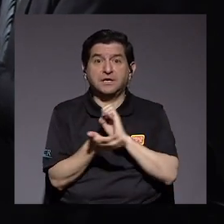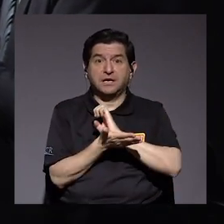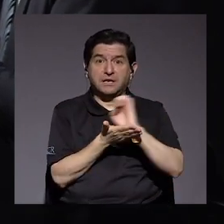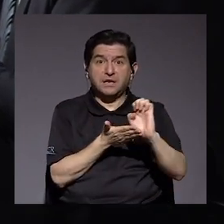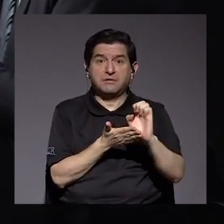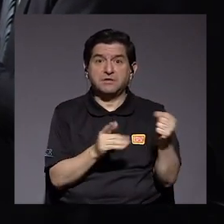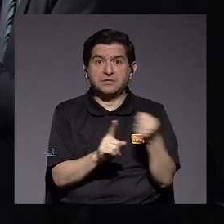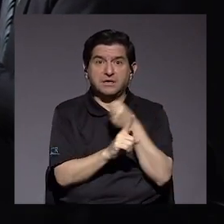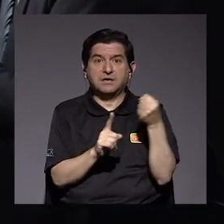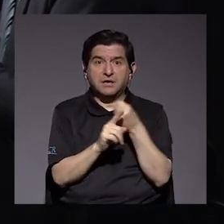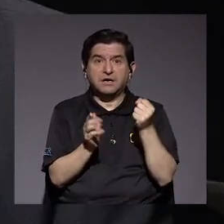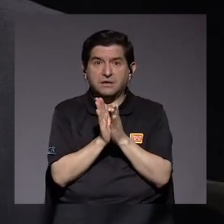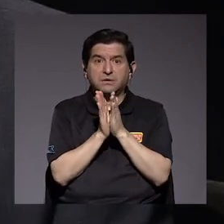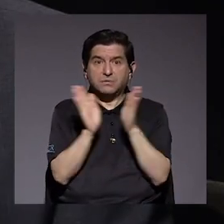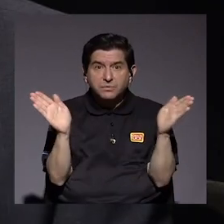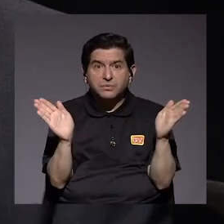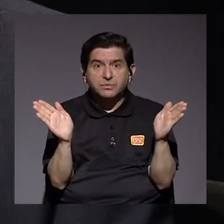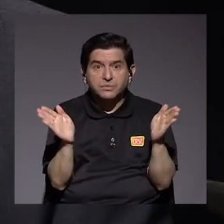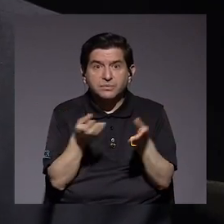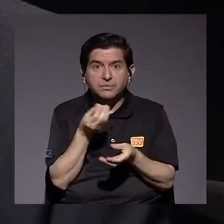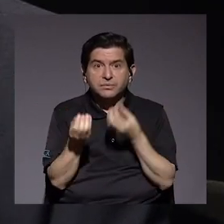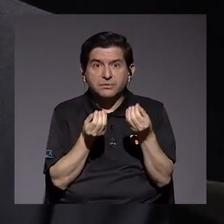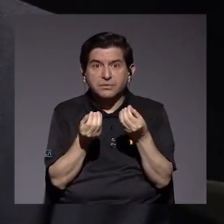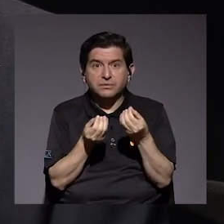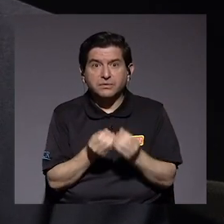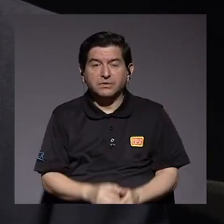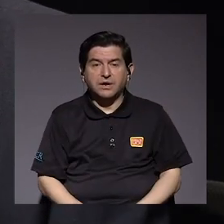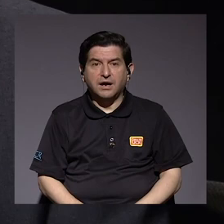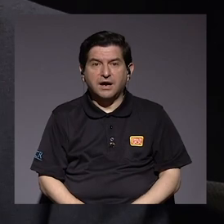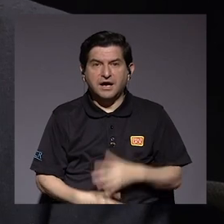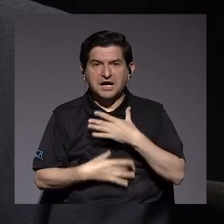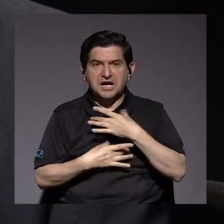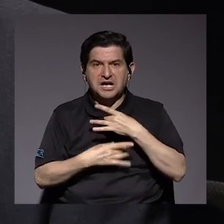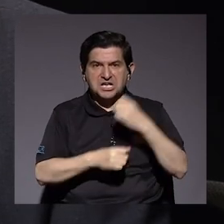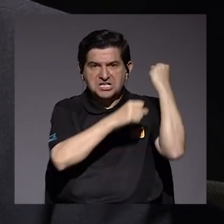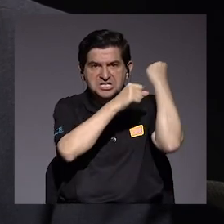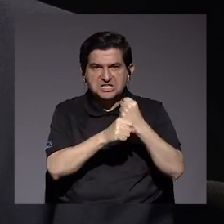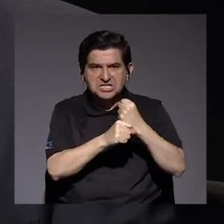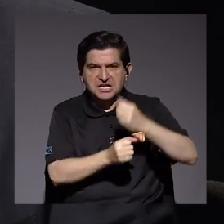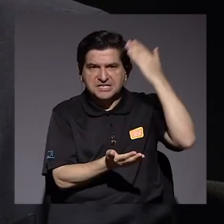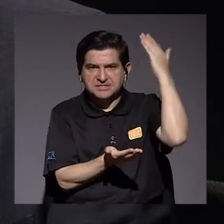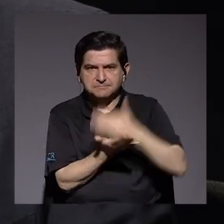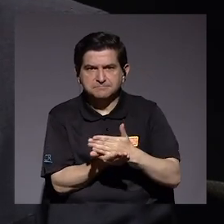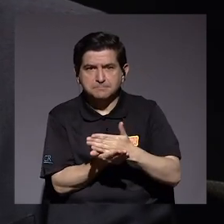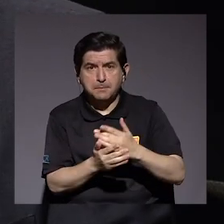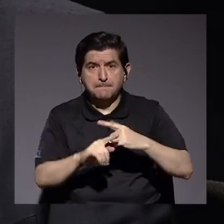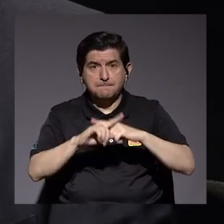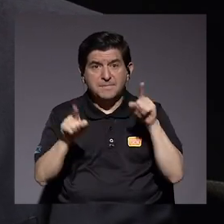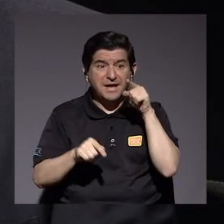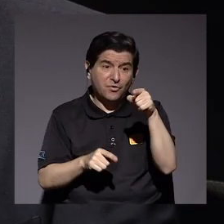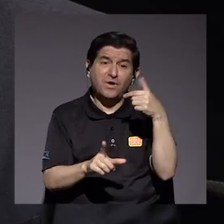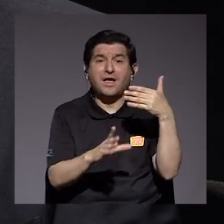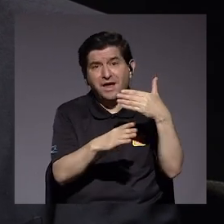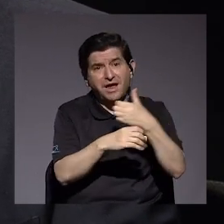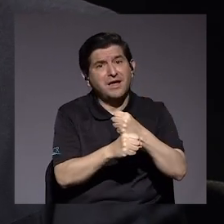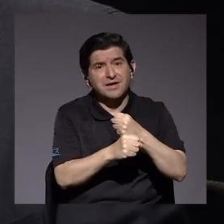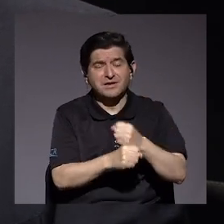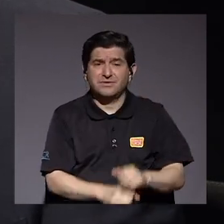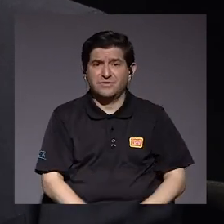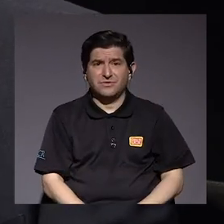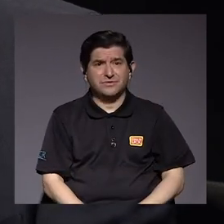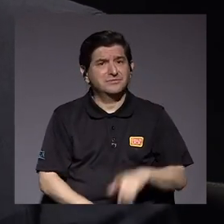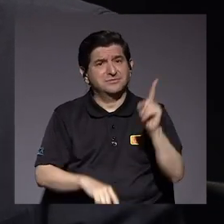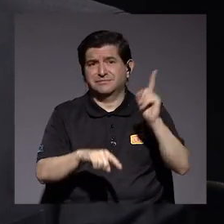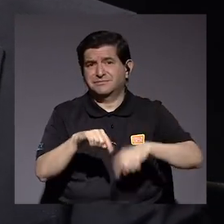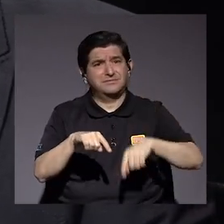una violencia generalizada hay que contener las ambiciones imperiales pero eso lo tienen que hacer ellos porque ella no